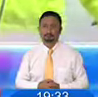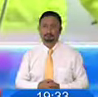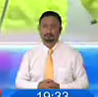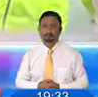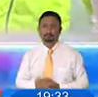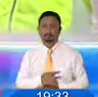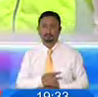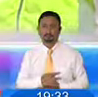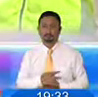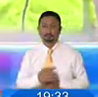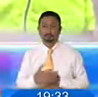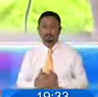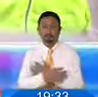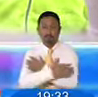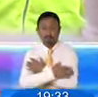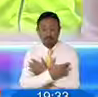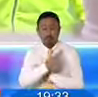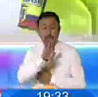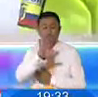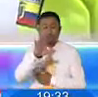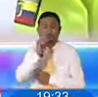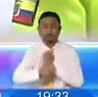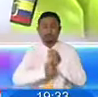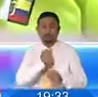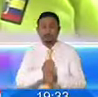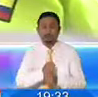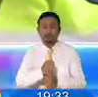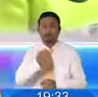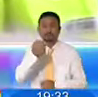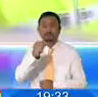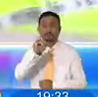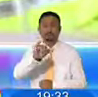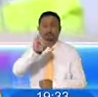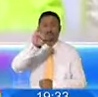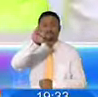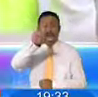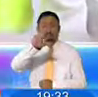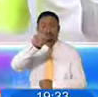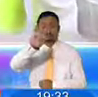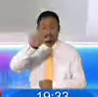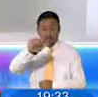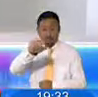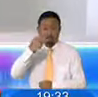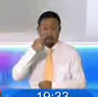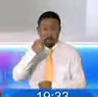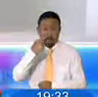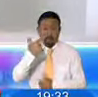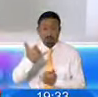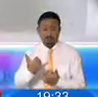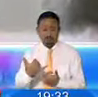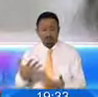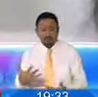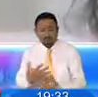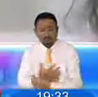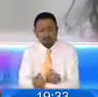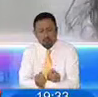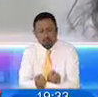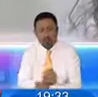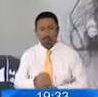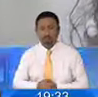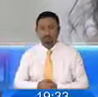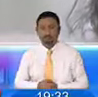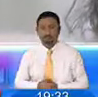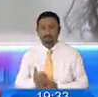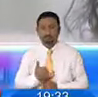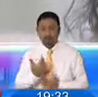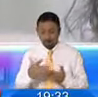Este es el abrazo que por 45 años Silvia guardó celosamente para su padre. Sí, me siento contenta de